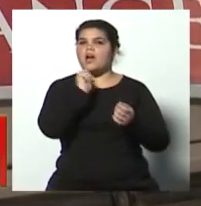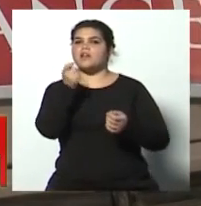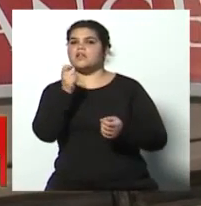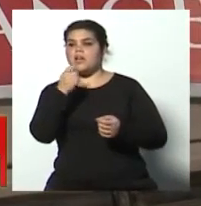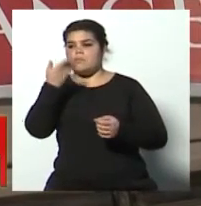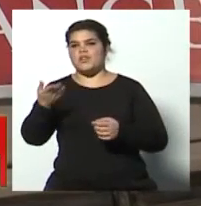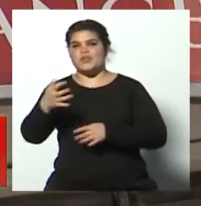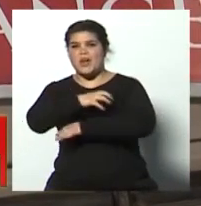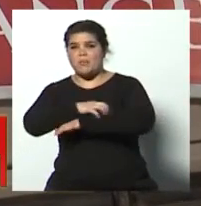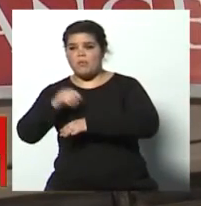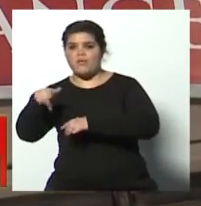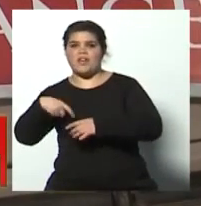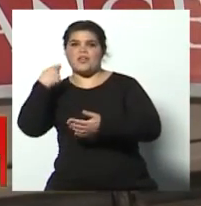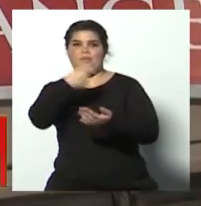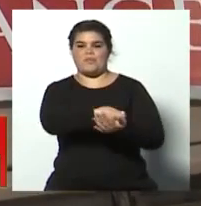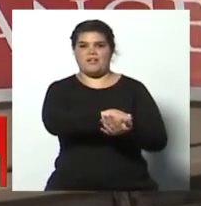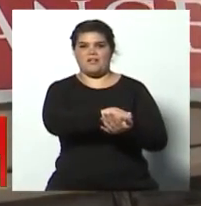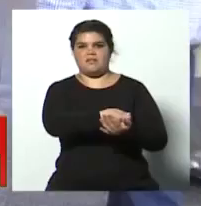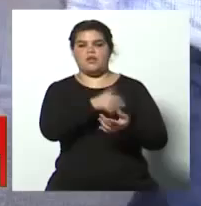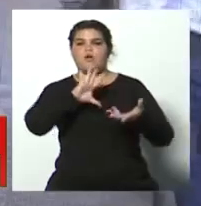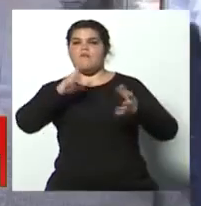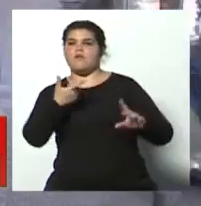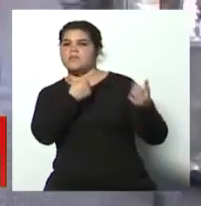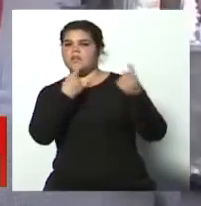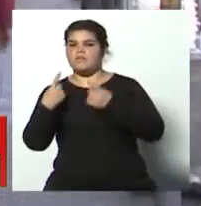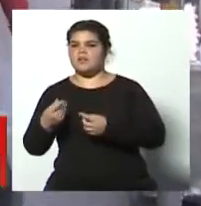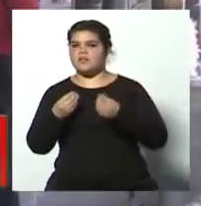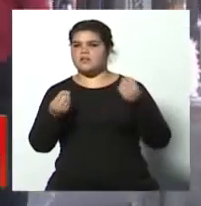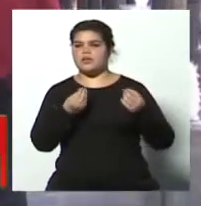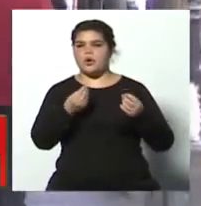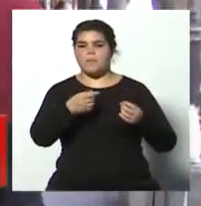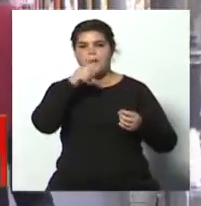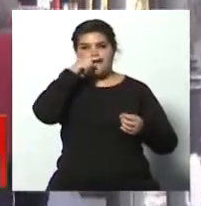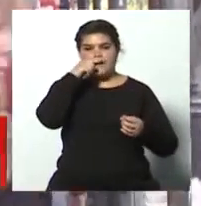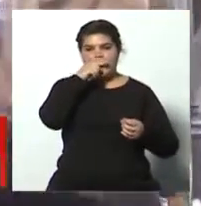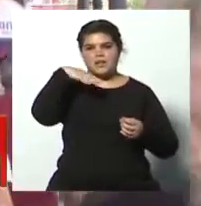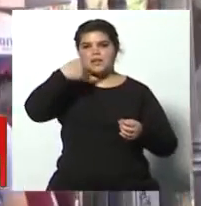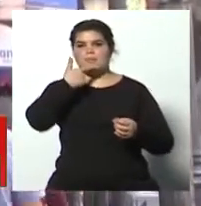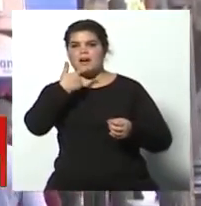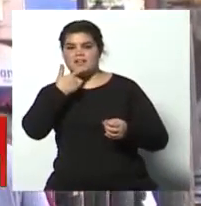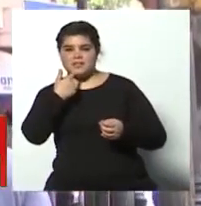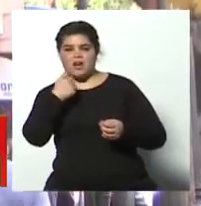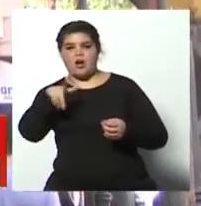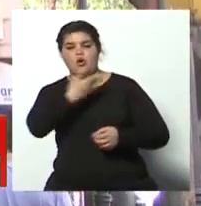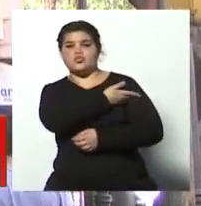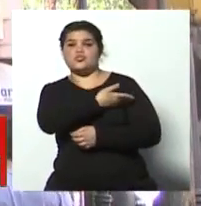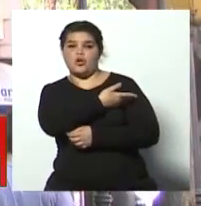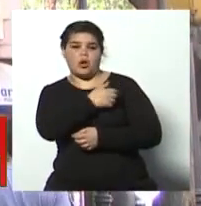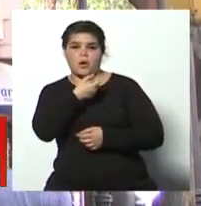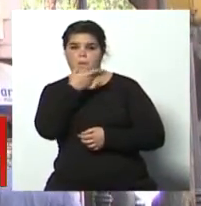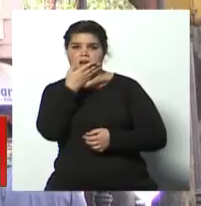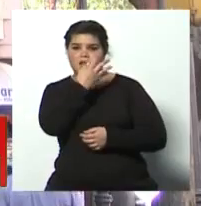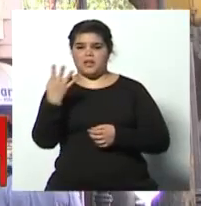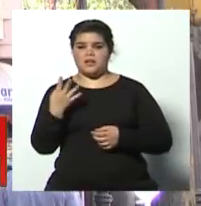tienen. Si vos me preguntás, ¿habrá alguna diferencia si asume Macri, Massa o Scioli con respecto a la política